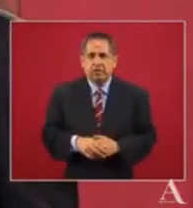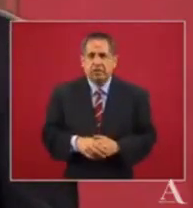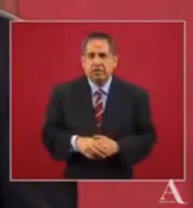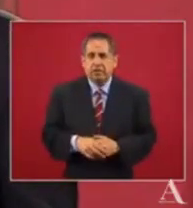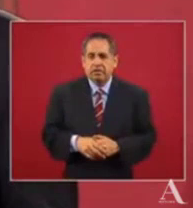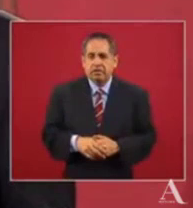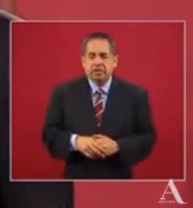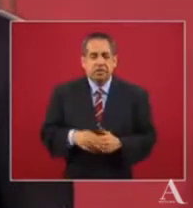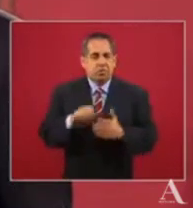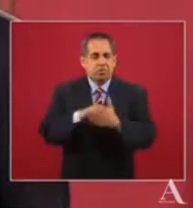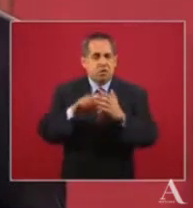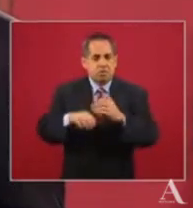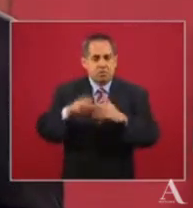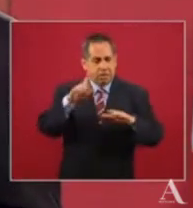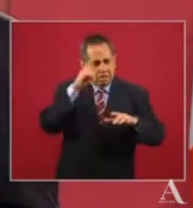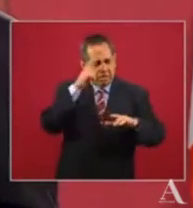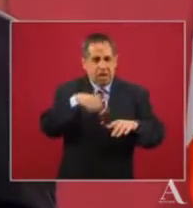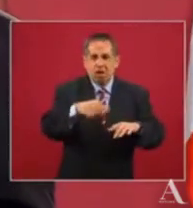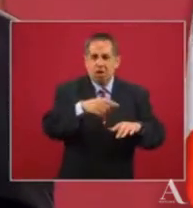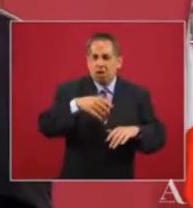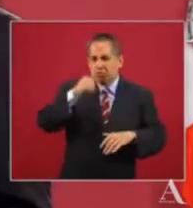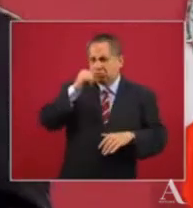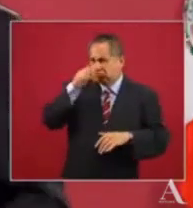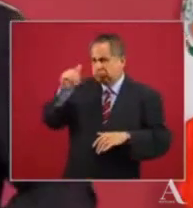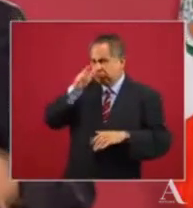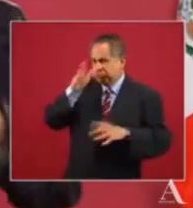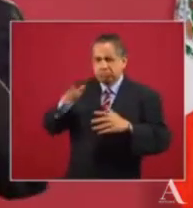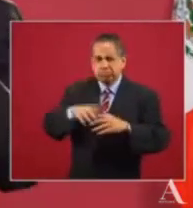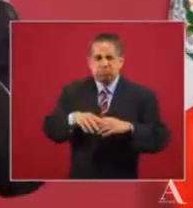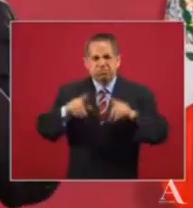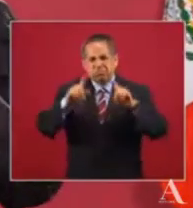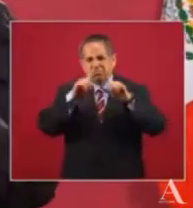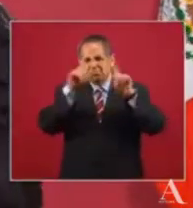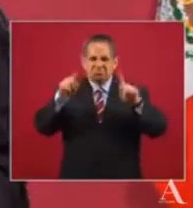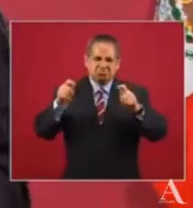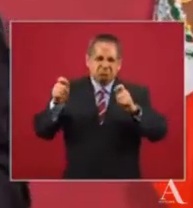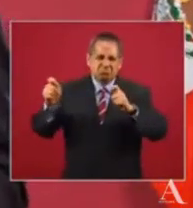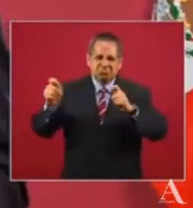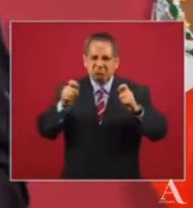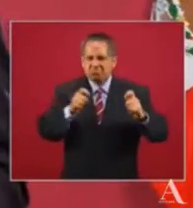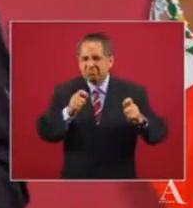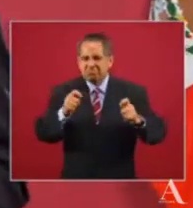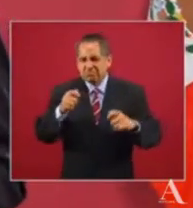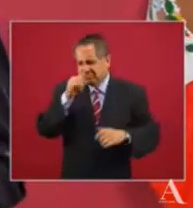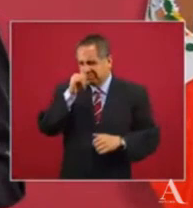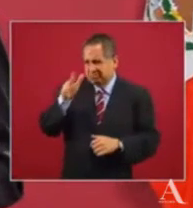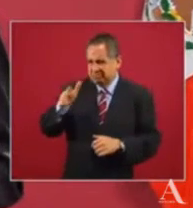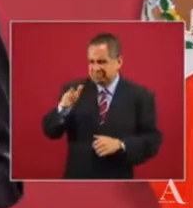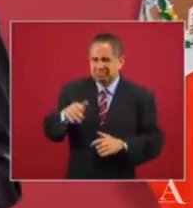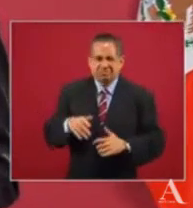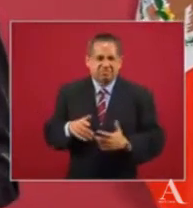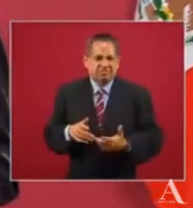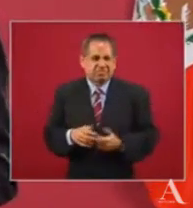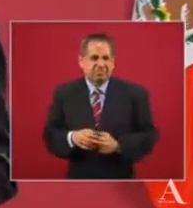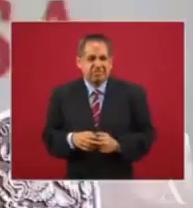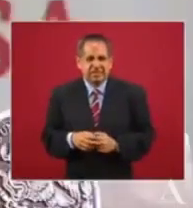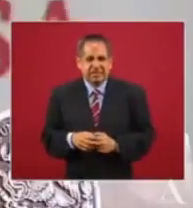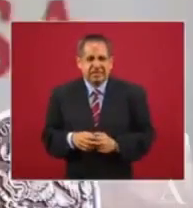en algunas protestas está saliendo cartulinas clasistas